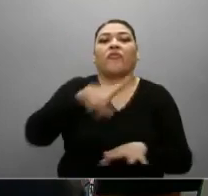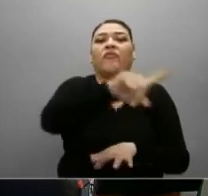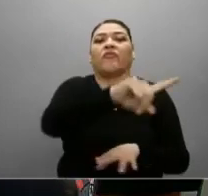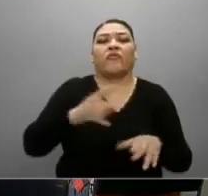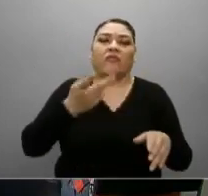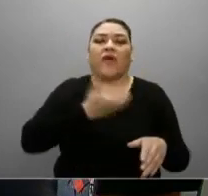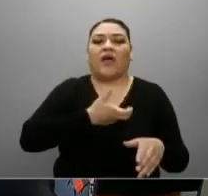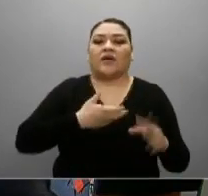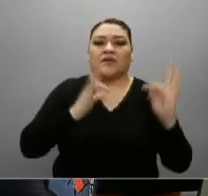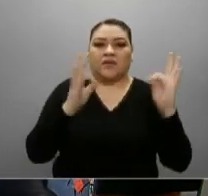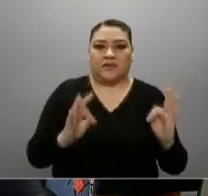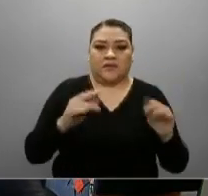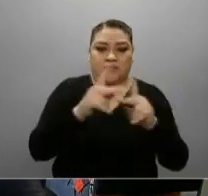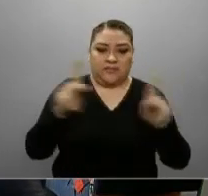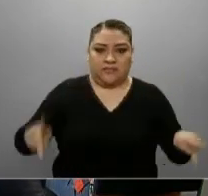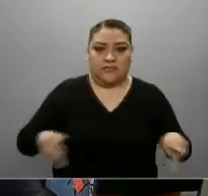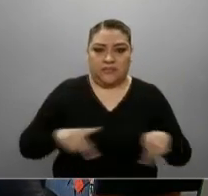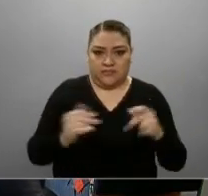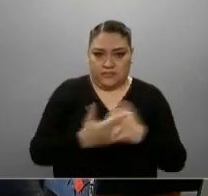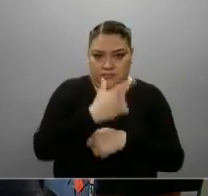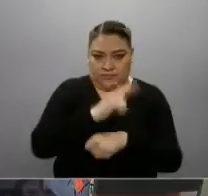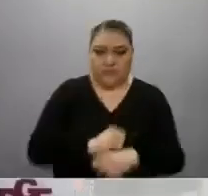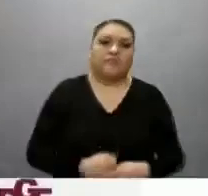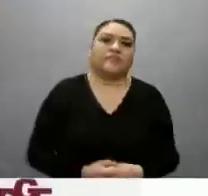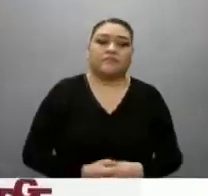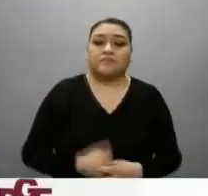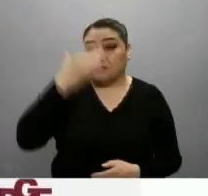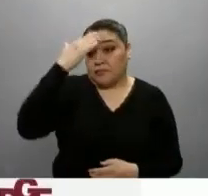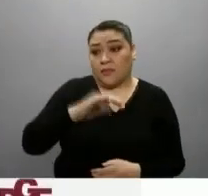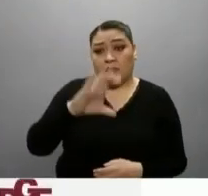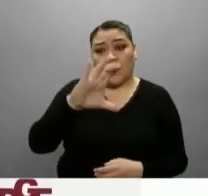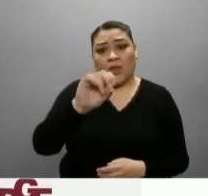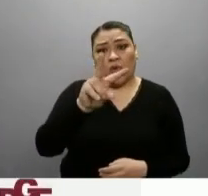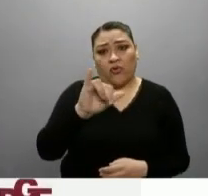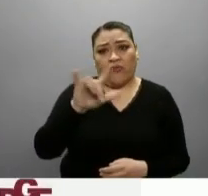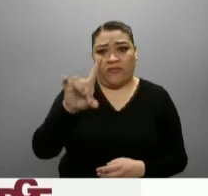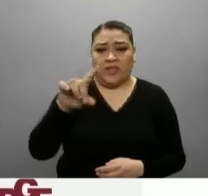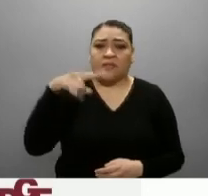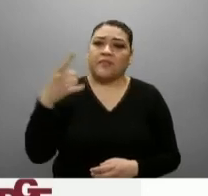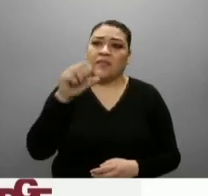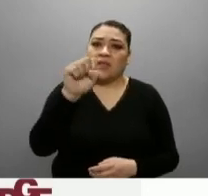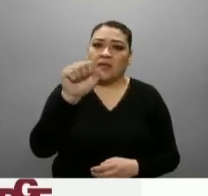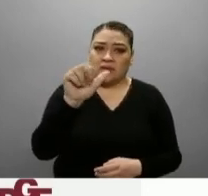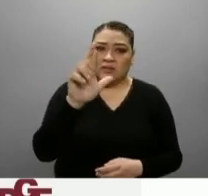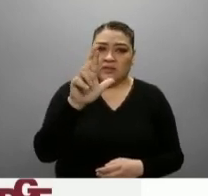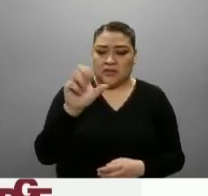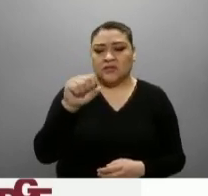Palacio Nacional? Adelante. Directo la y enfermedad regresamos. causada por el nuevo coronavirus SARS-CoV-2.